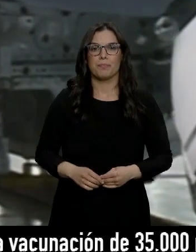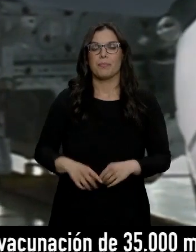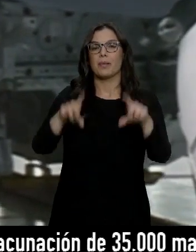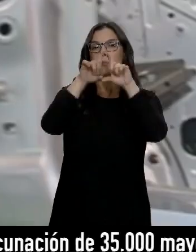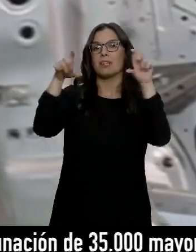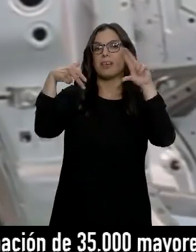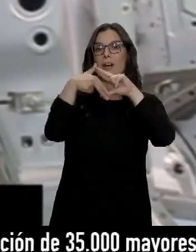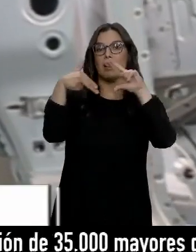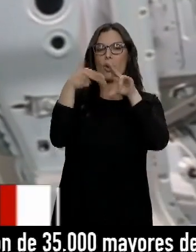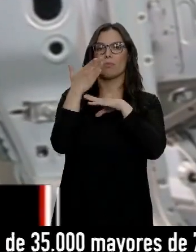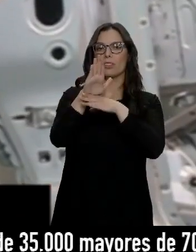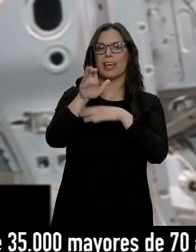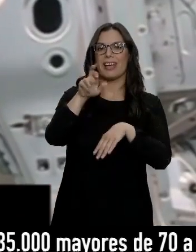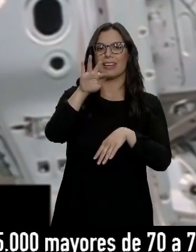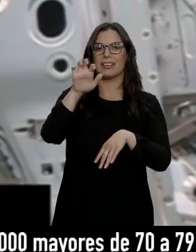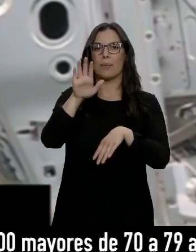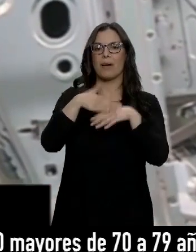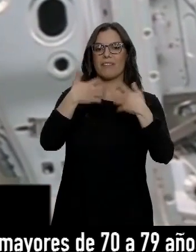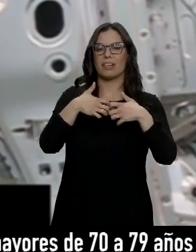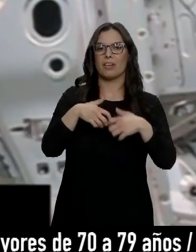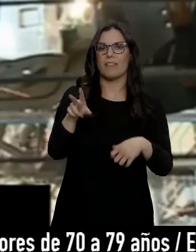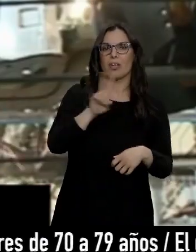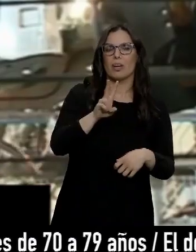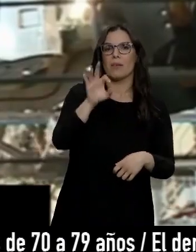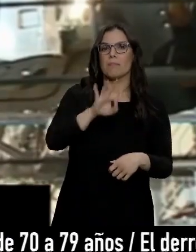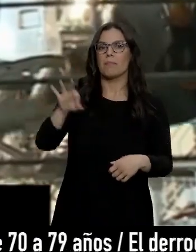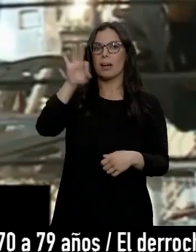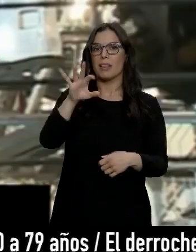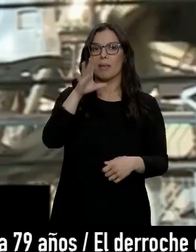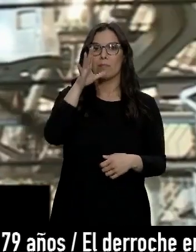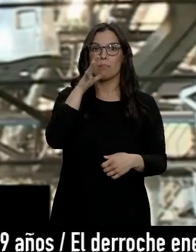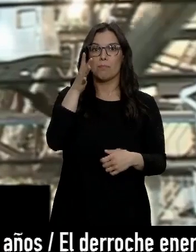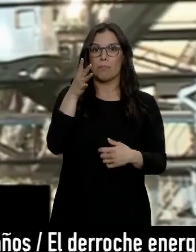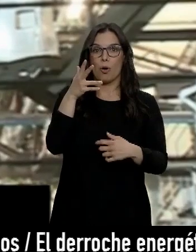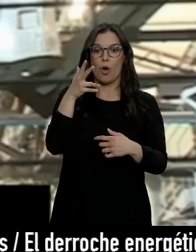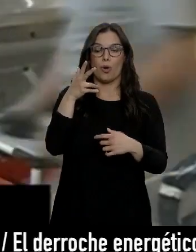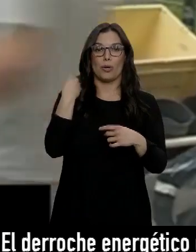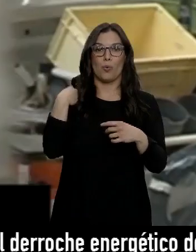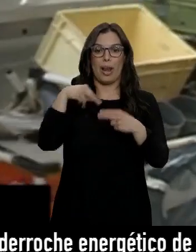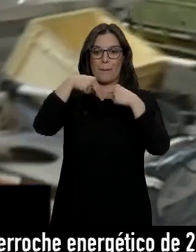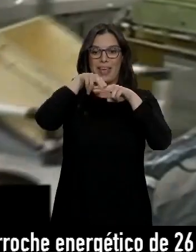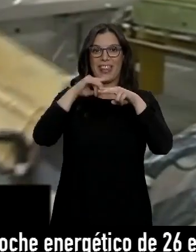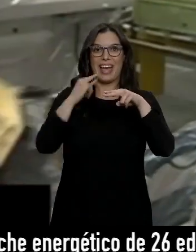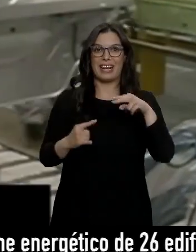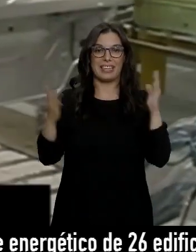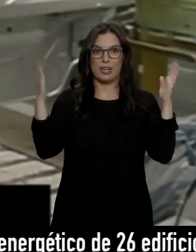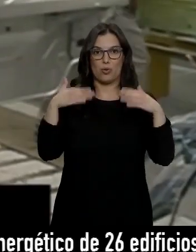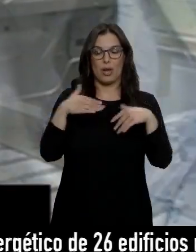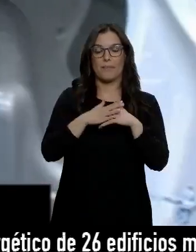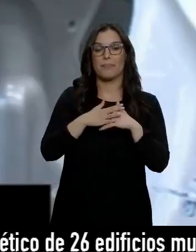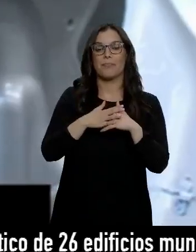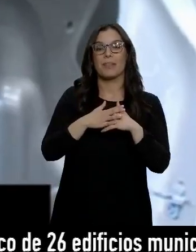Renault plantea un ERTE para las factorías de Valladolid y Palencia debido a la falta de componentes eléctricos. Las jornadas que ha